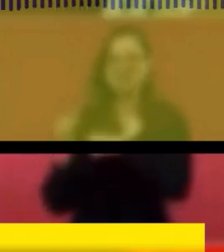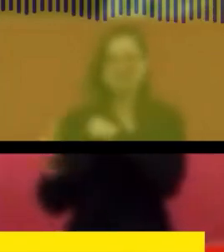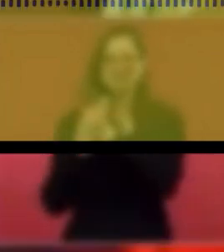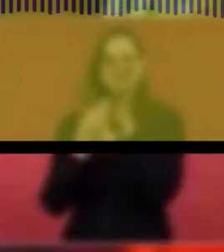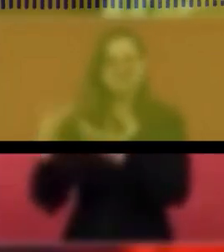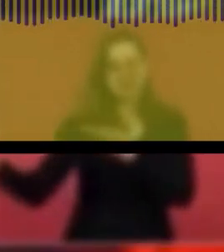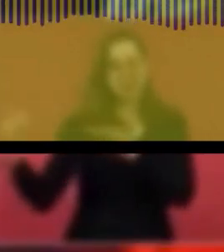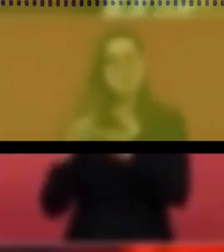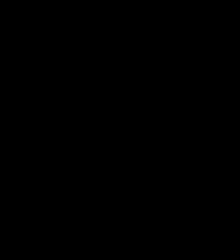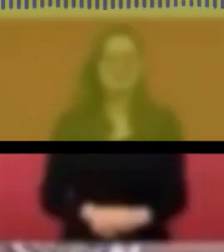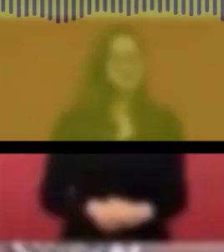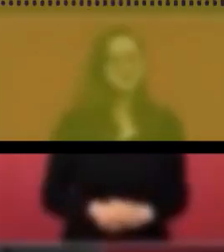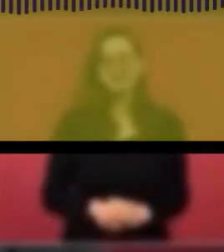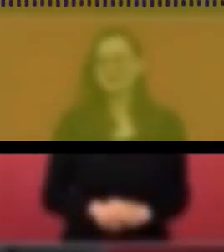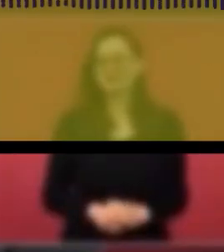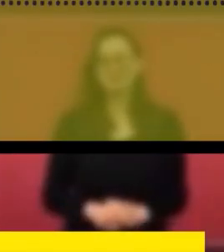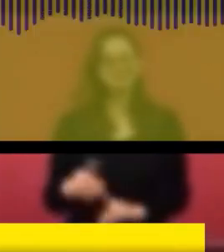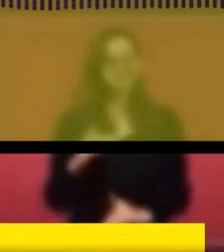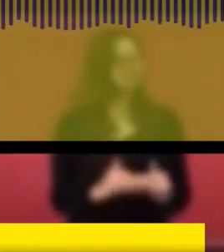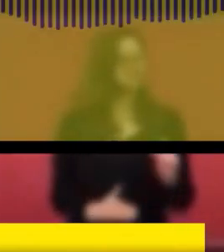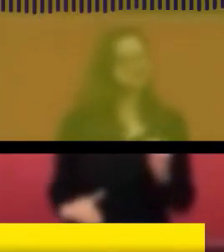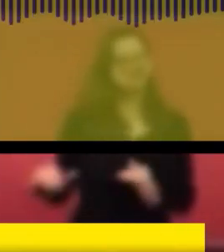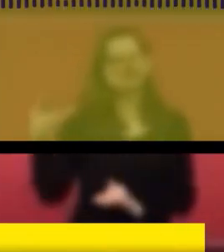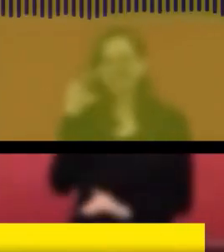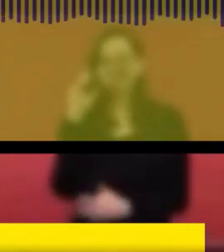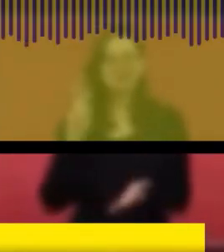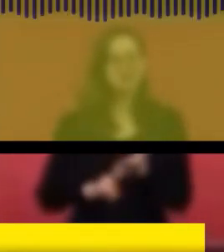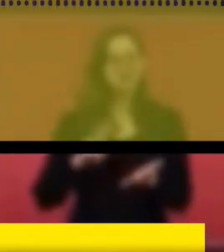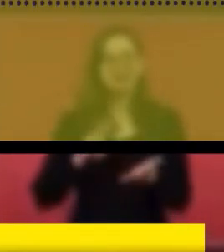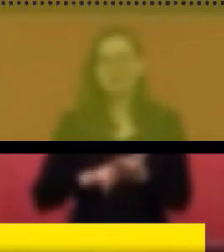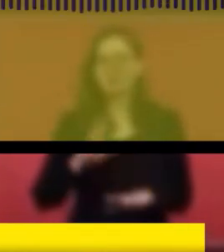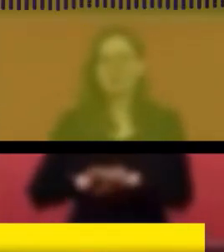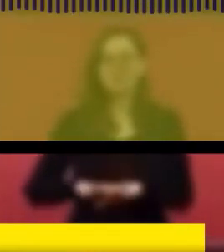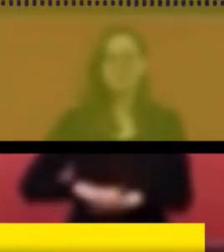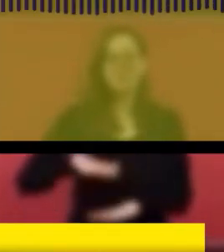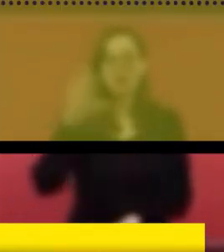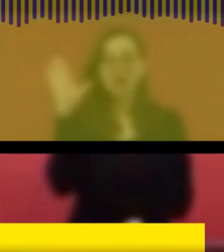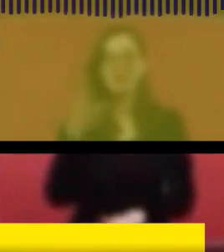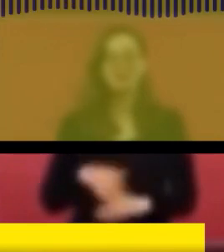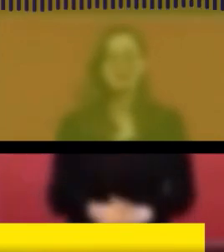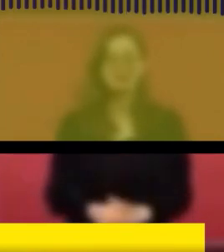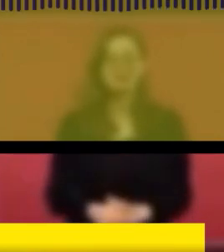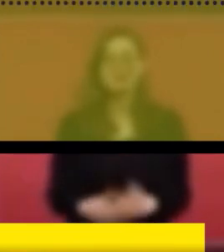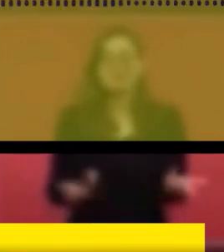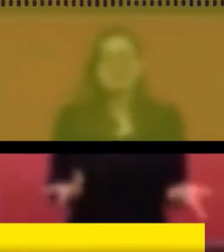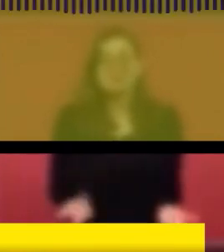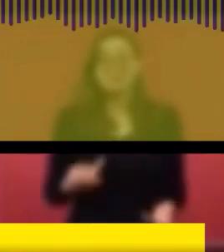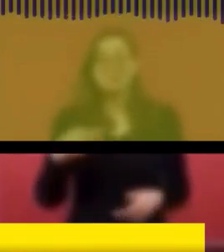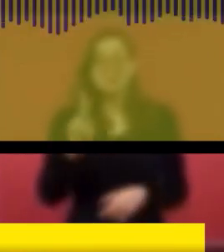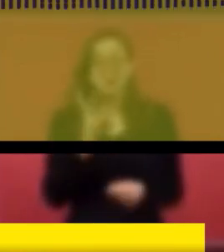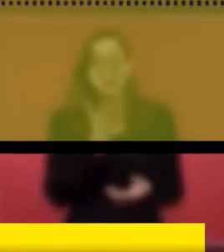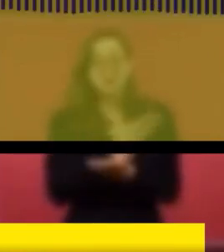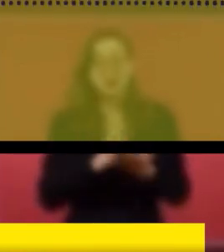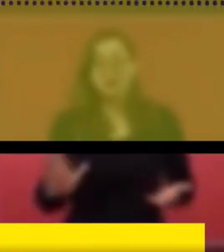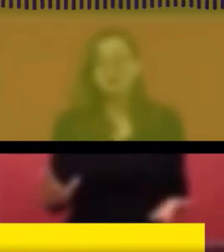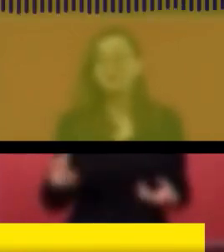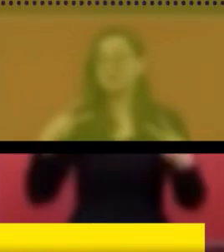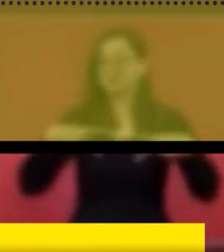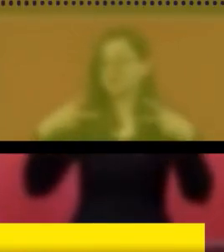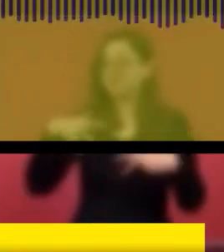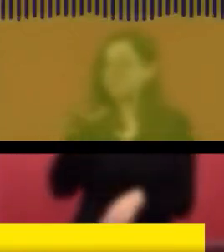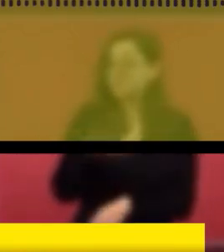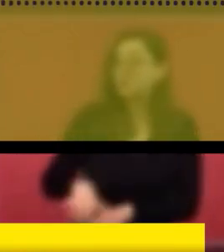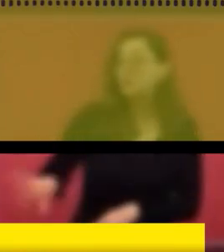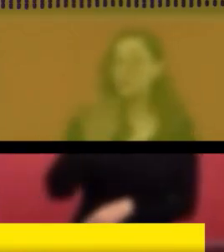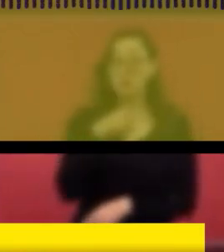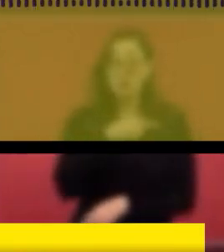de los regímenes de extrema izquierda. No dista mucho lo que propone Gustavo Petro con lo que escuchamos de Gabriel Boric cuando lanza ese paquete de